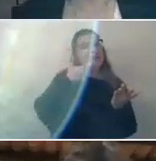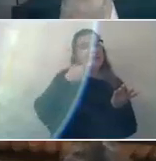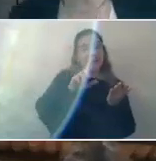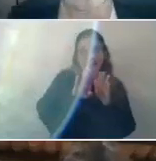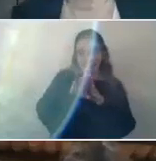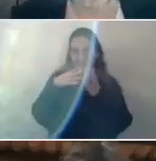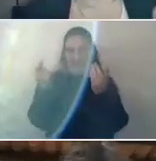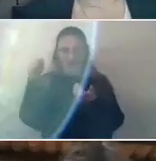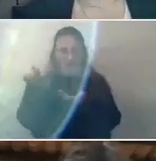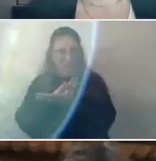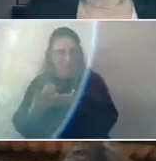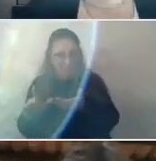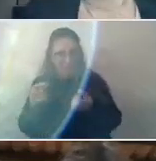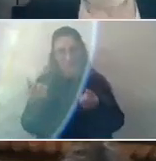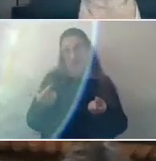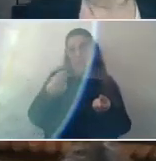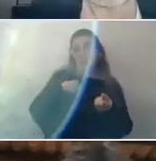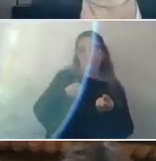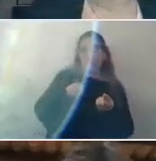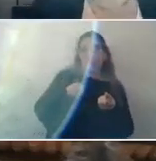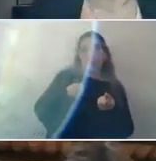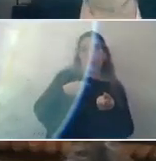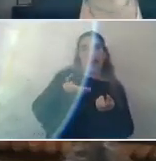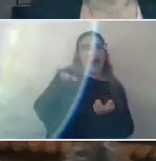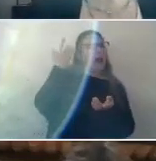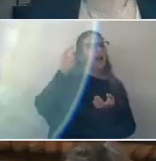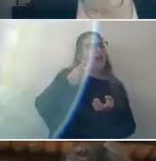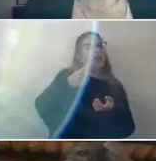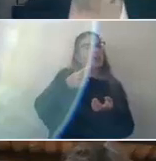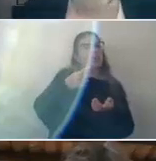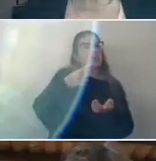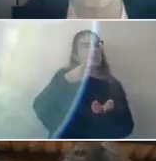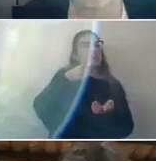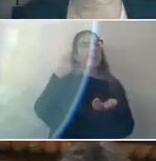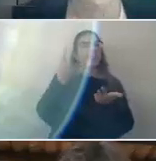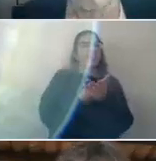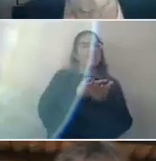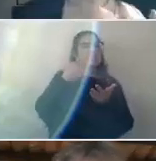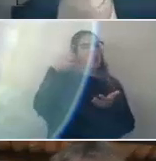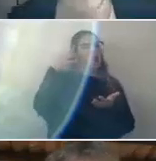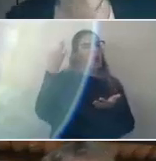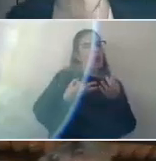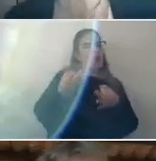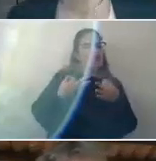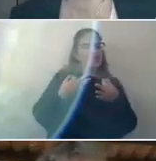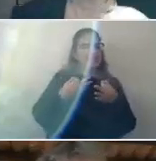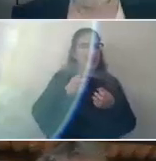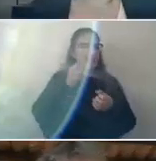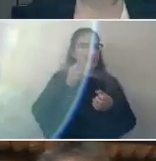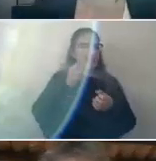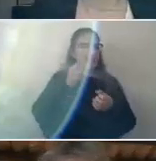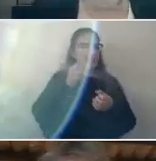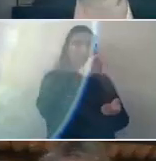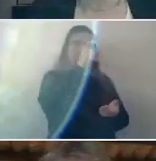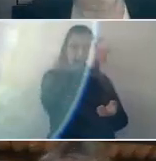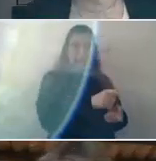antes declaraba la persona demente e insana eran dos carillas en dos carillas se decidía la